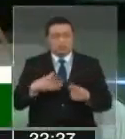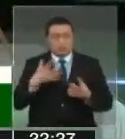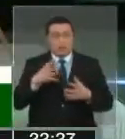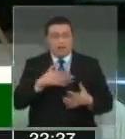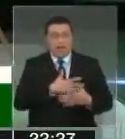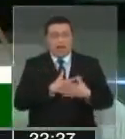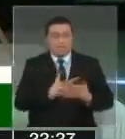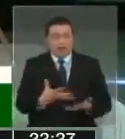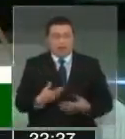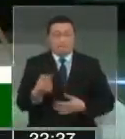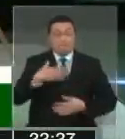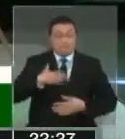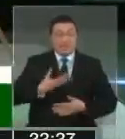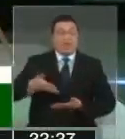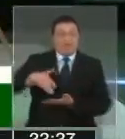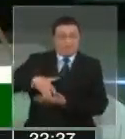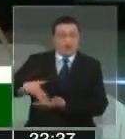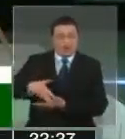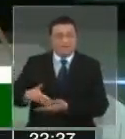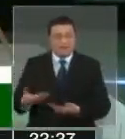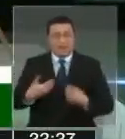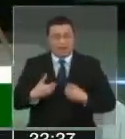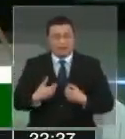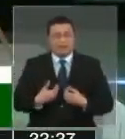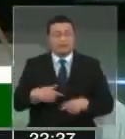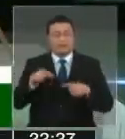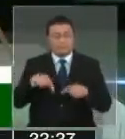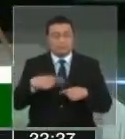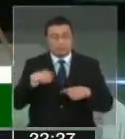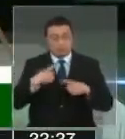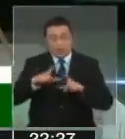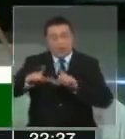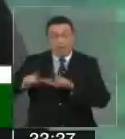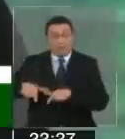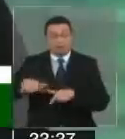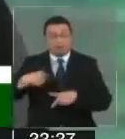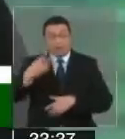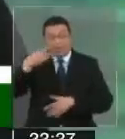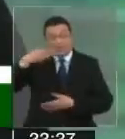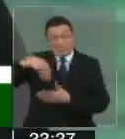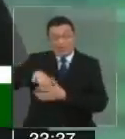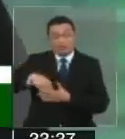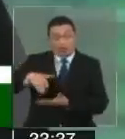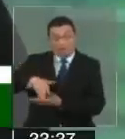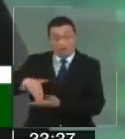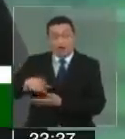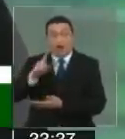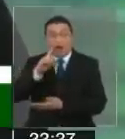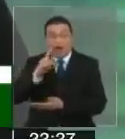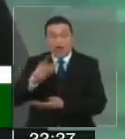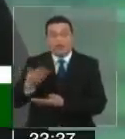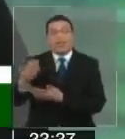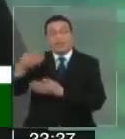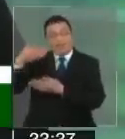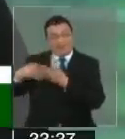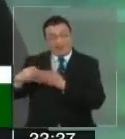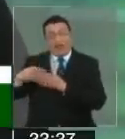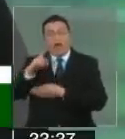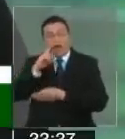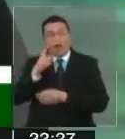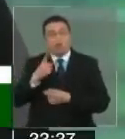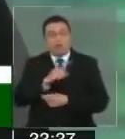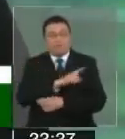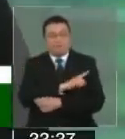mi vulnerabilidad, además de entender que en el espacio de la vulnerabilidad hay una fuerza tremenda.